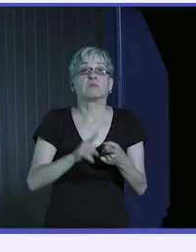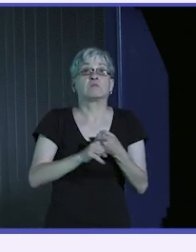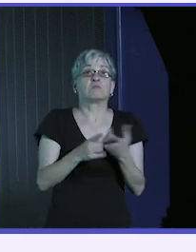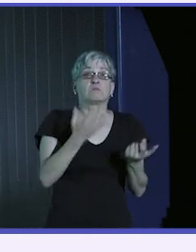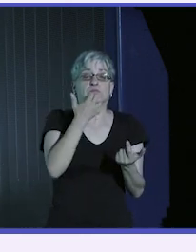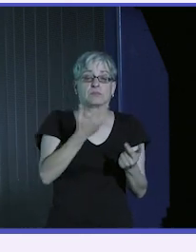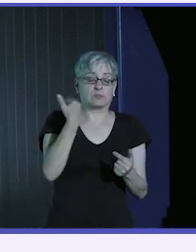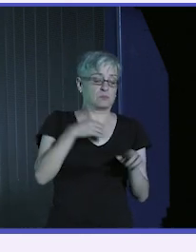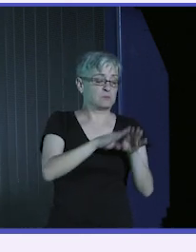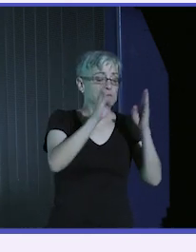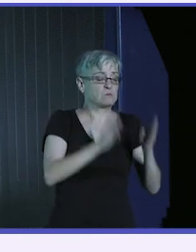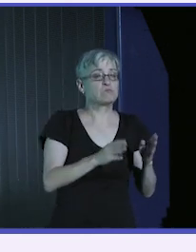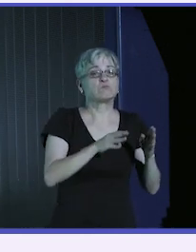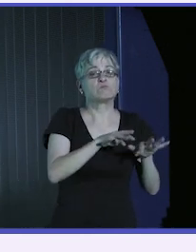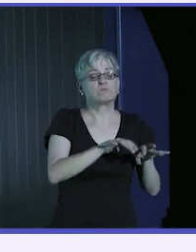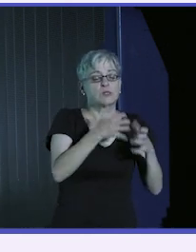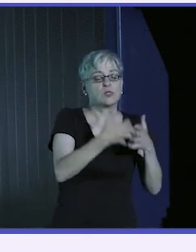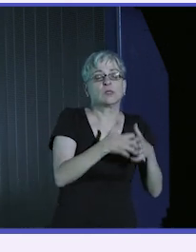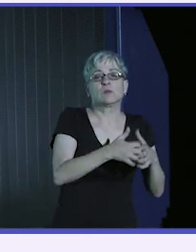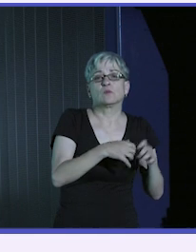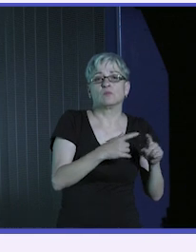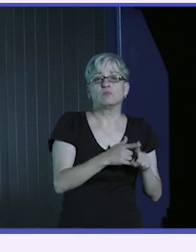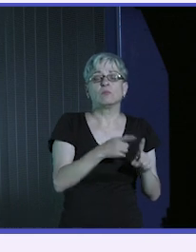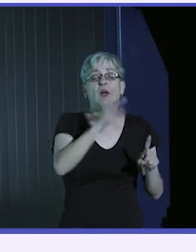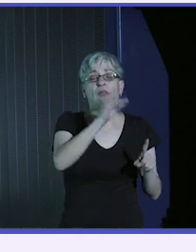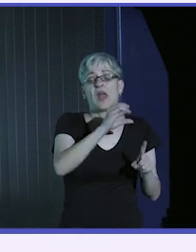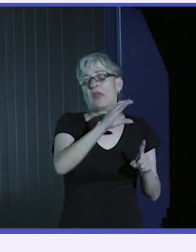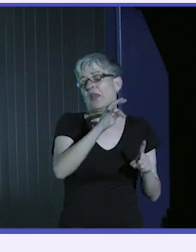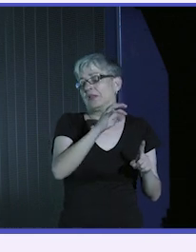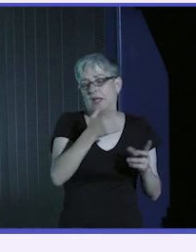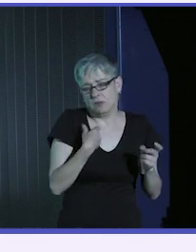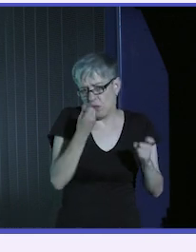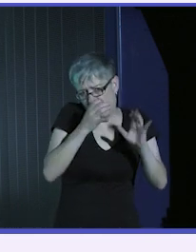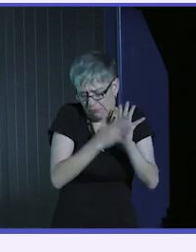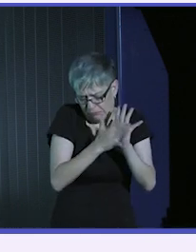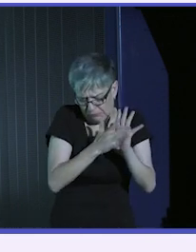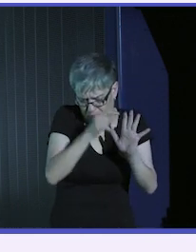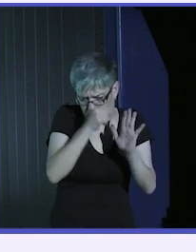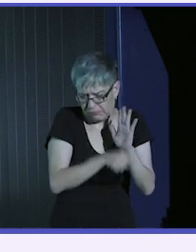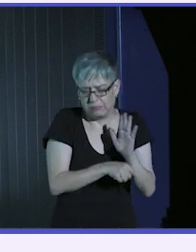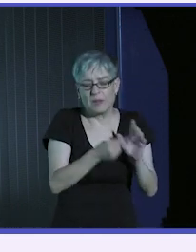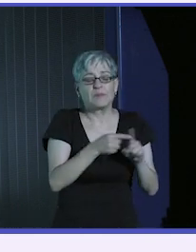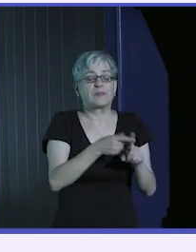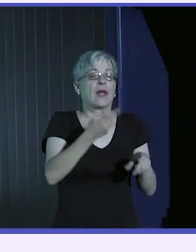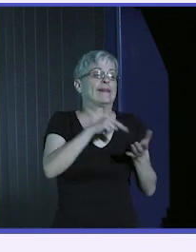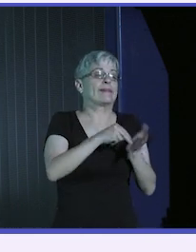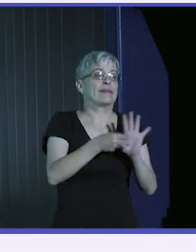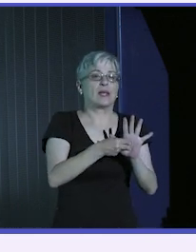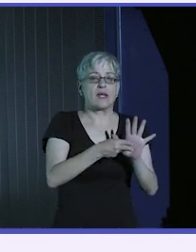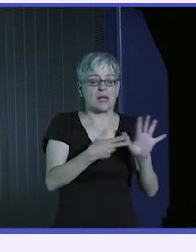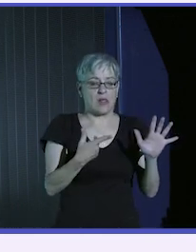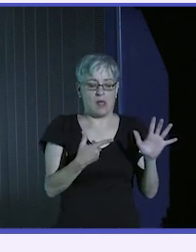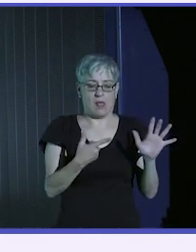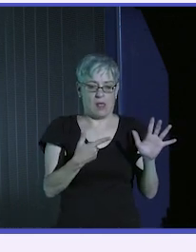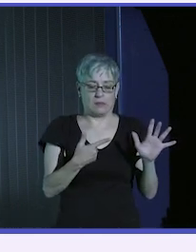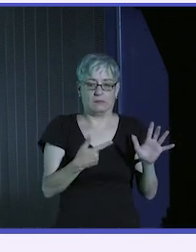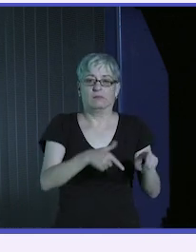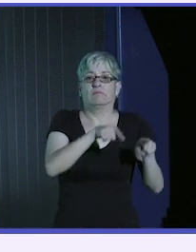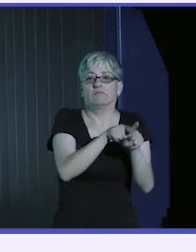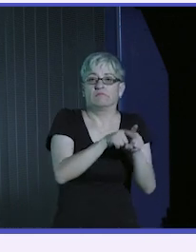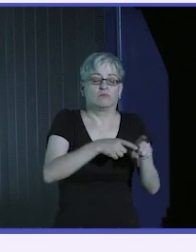hecho hay una técnica llamada DFT, no voy a entrar mucho en detalle, pero es una técnica, digamos, de fuerza bruta,